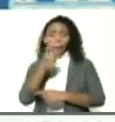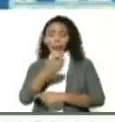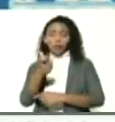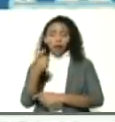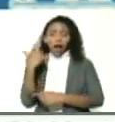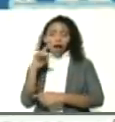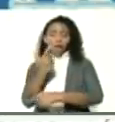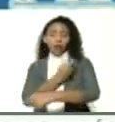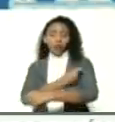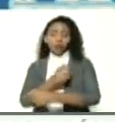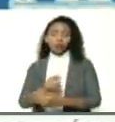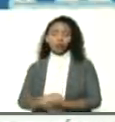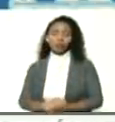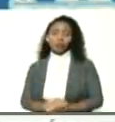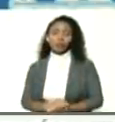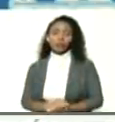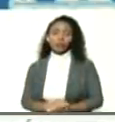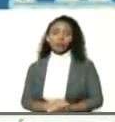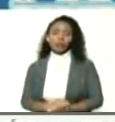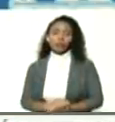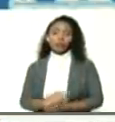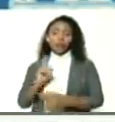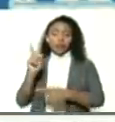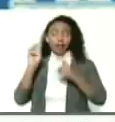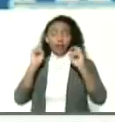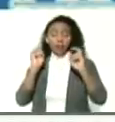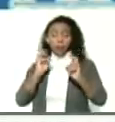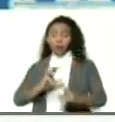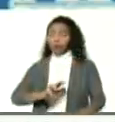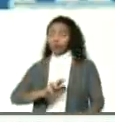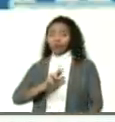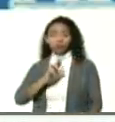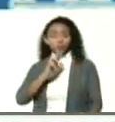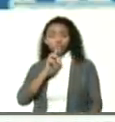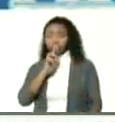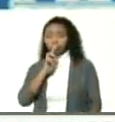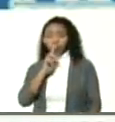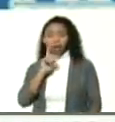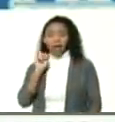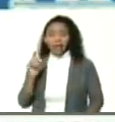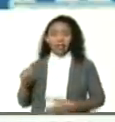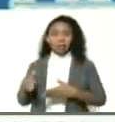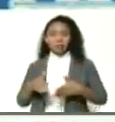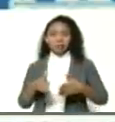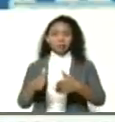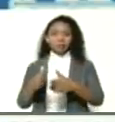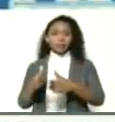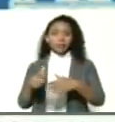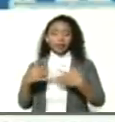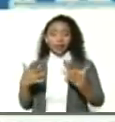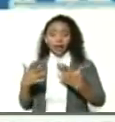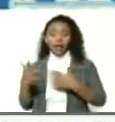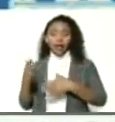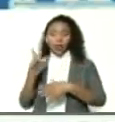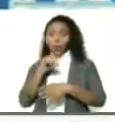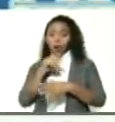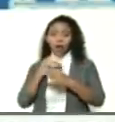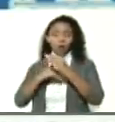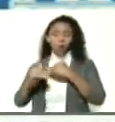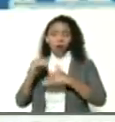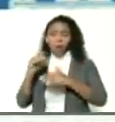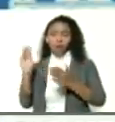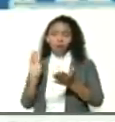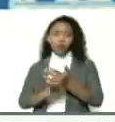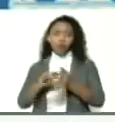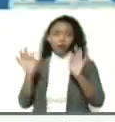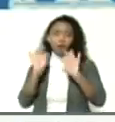está vacunado. La brecha es terrible. Este camino de la inequidad, de la desigualdad, impuesto por